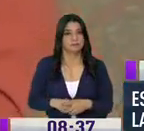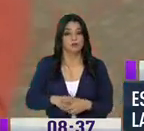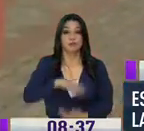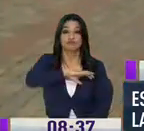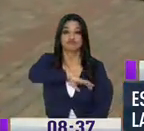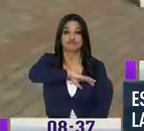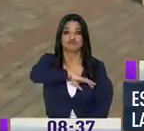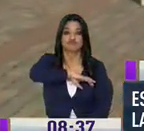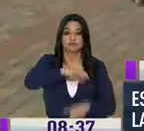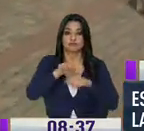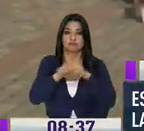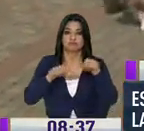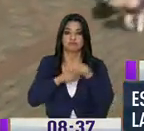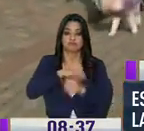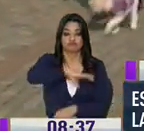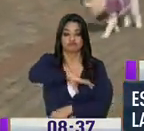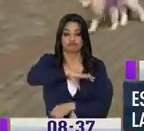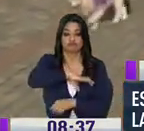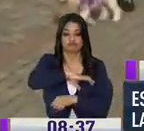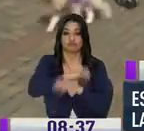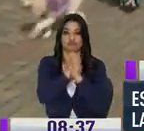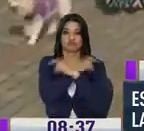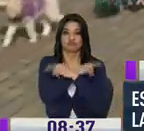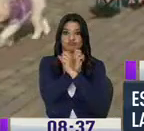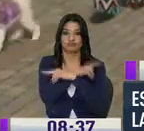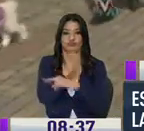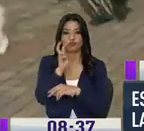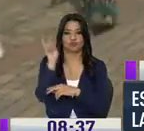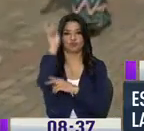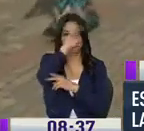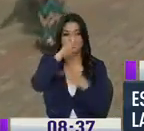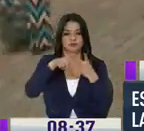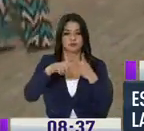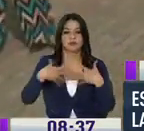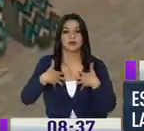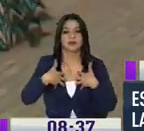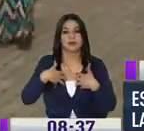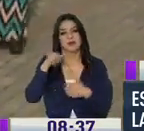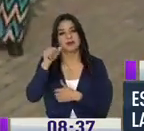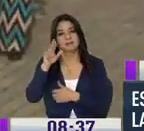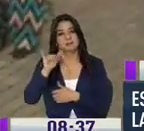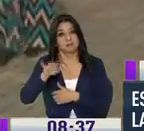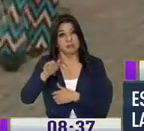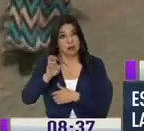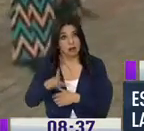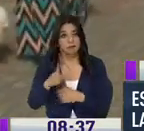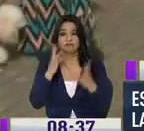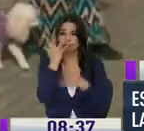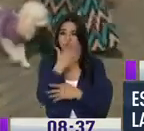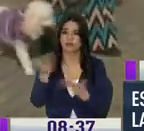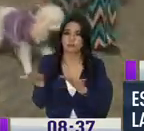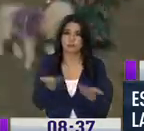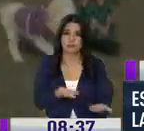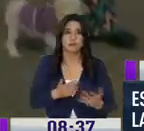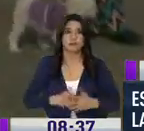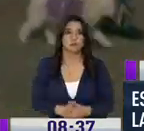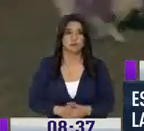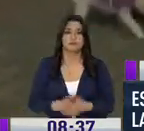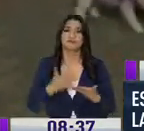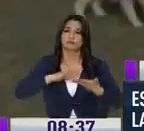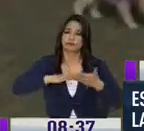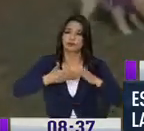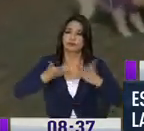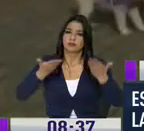Administración Zonal Turística La Mariscal, en conjunto con Urban Animal, estamos organizando este lindo evento. Entonces, es que obviamente es para nuestra